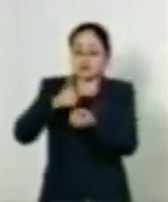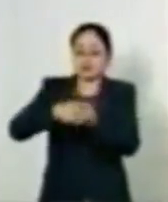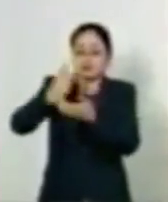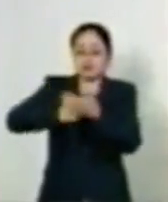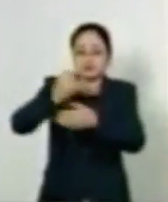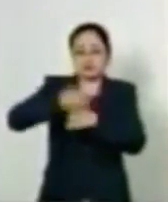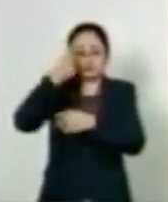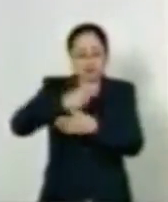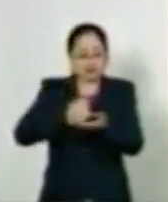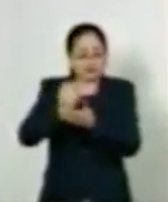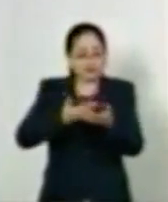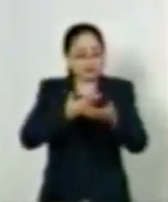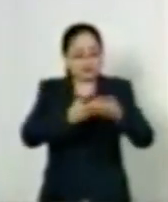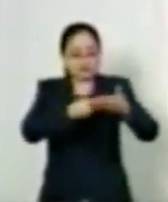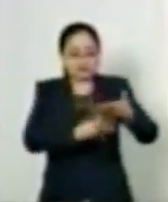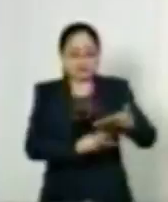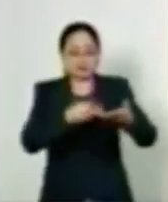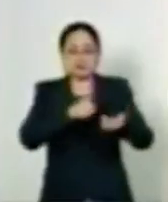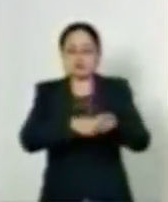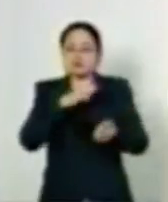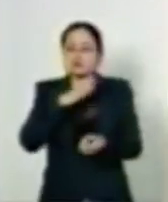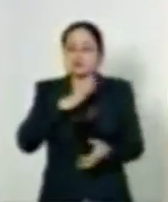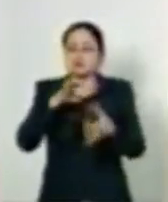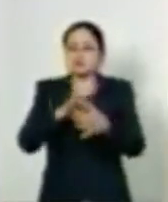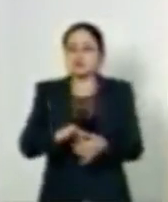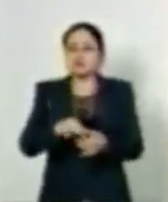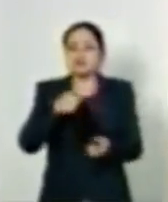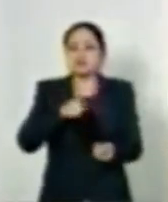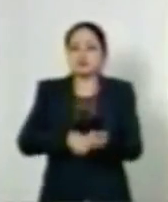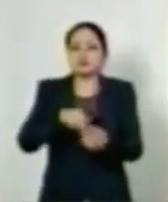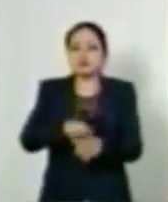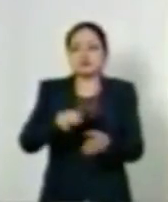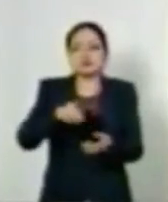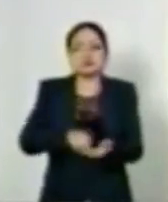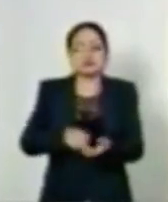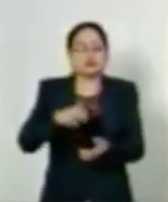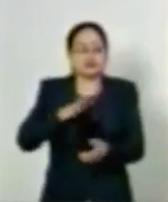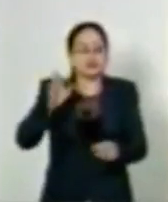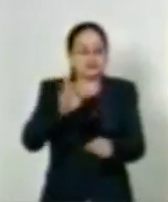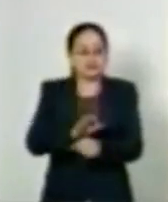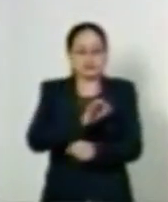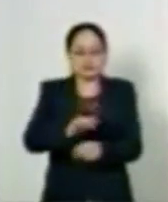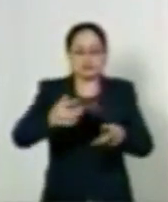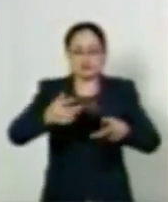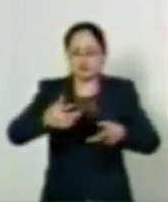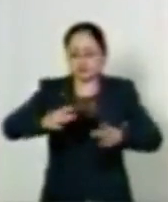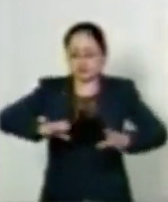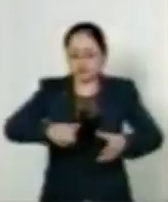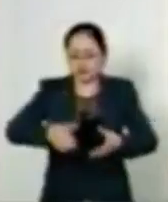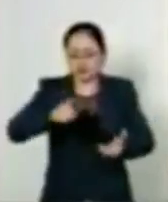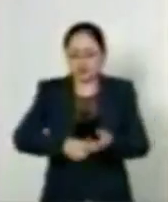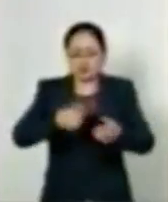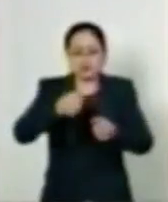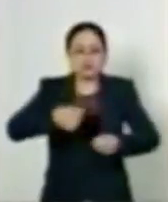dictamen, se propone en primer término precisar sobre la declaratoria de protección a la seguridad